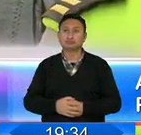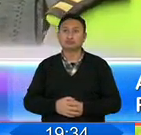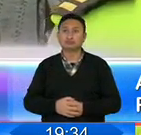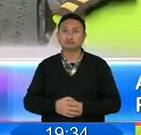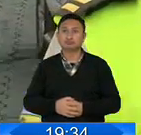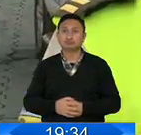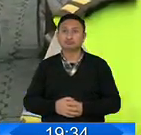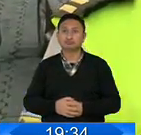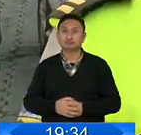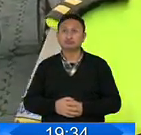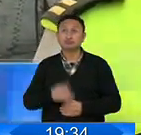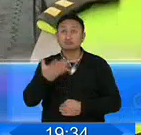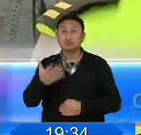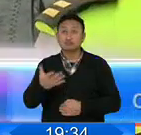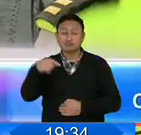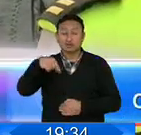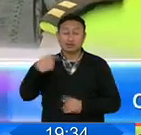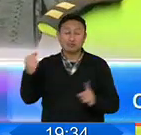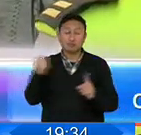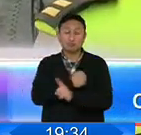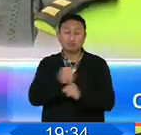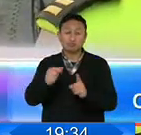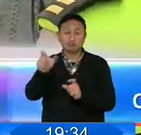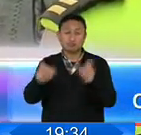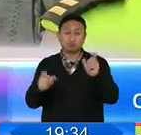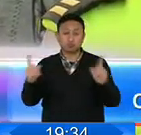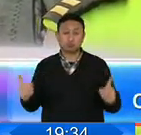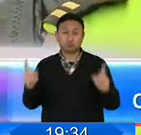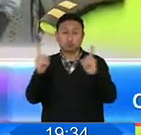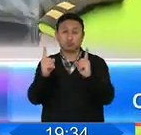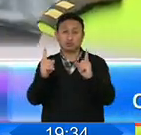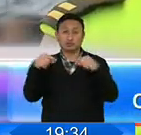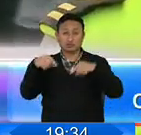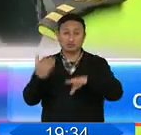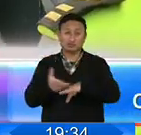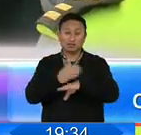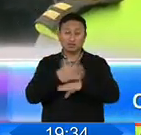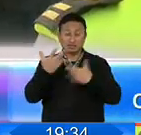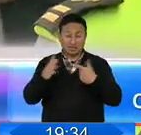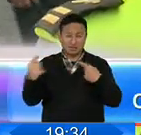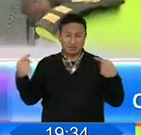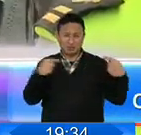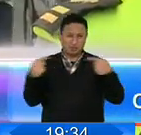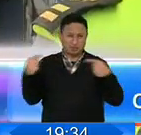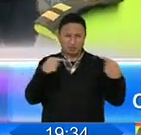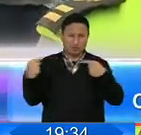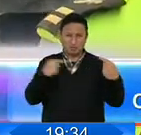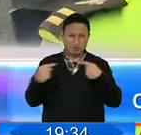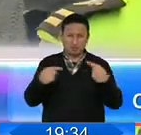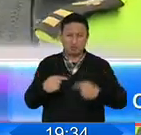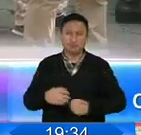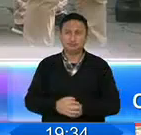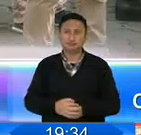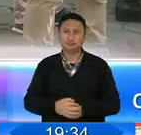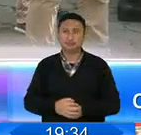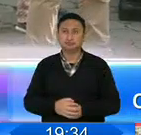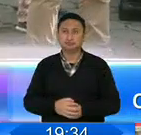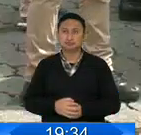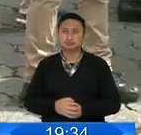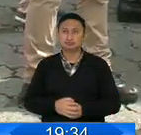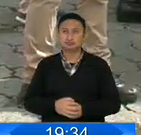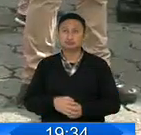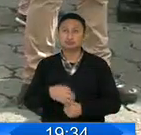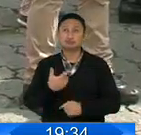es una violencia interpersonal en donde dos personas han tenido ya un conflicto semanas anteriores. Amigos y